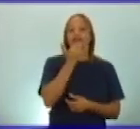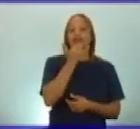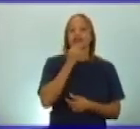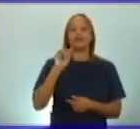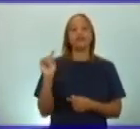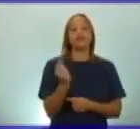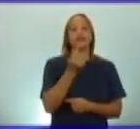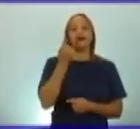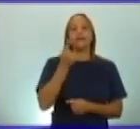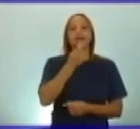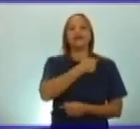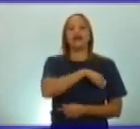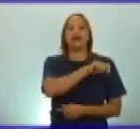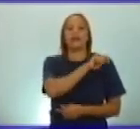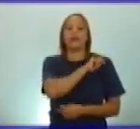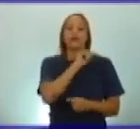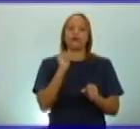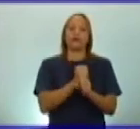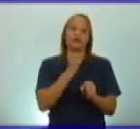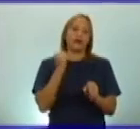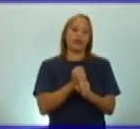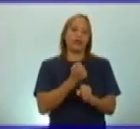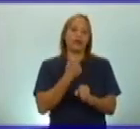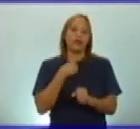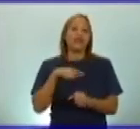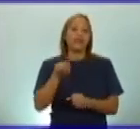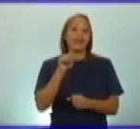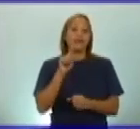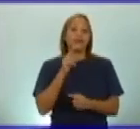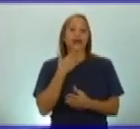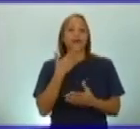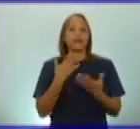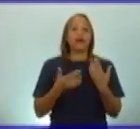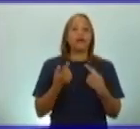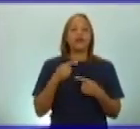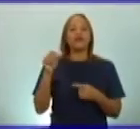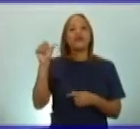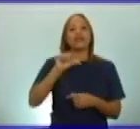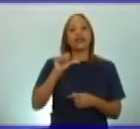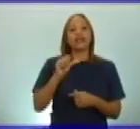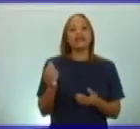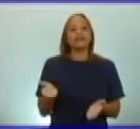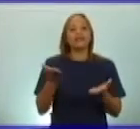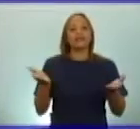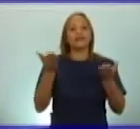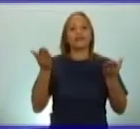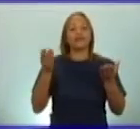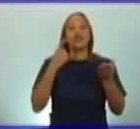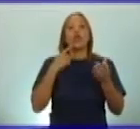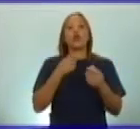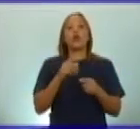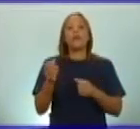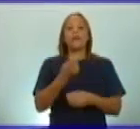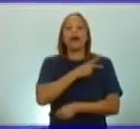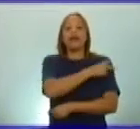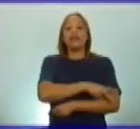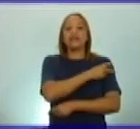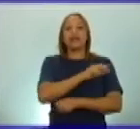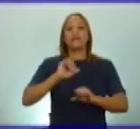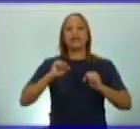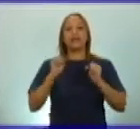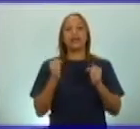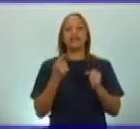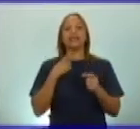generalmente a las masas trabajadoras. Y para salir un poco de esta crisis, los países capitalistas se reunieron en una cumbre